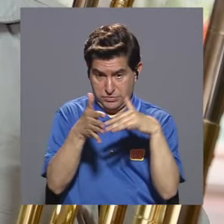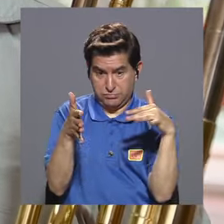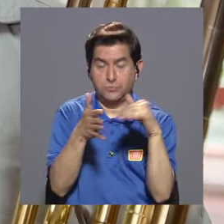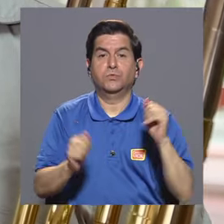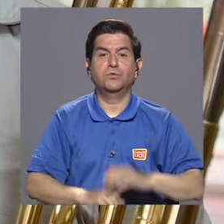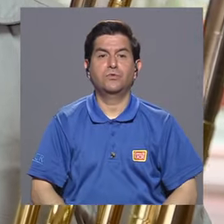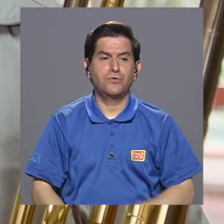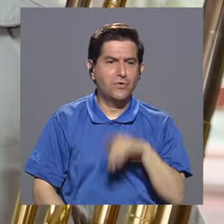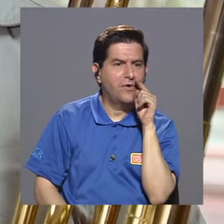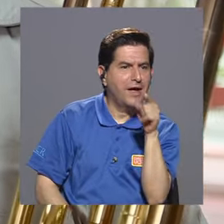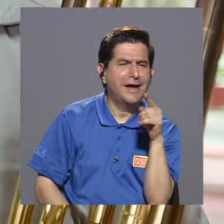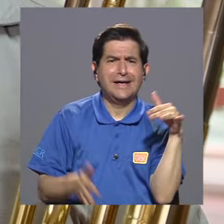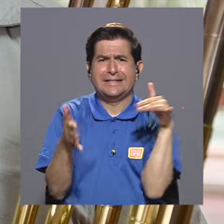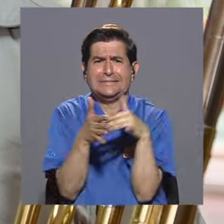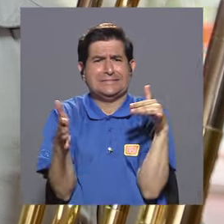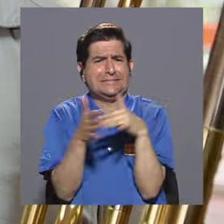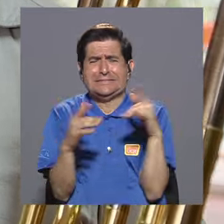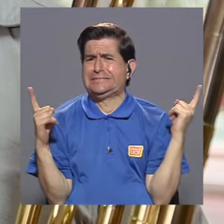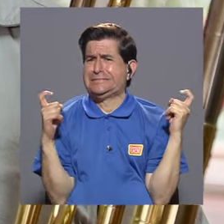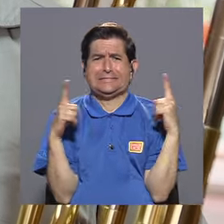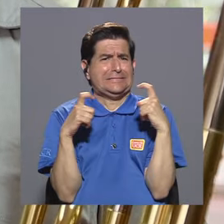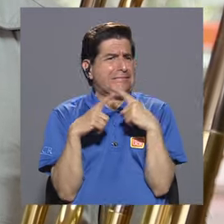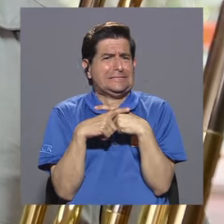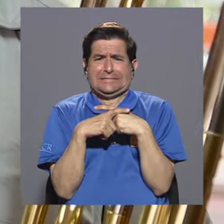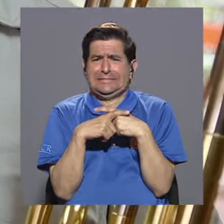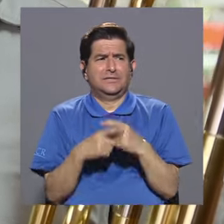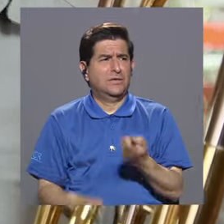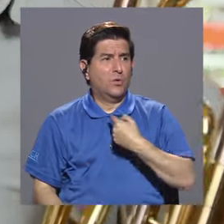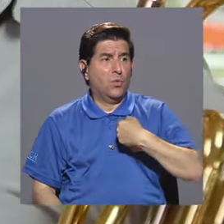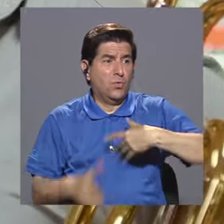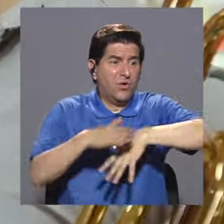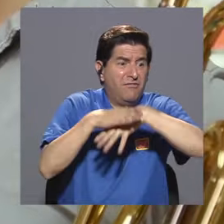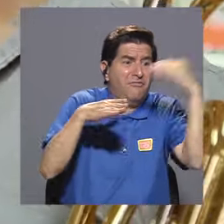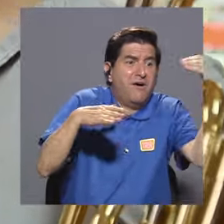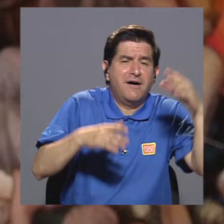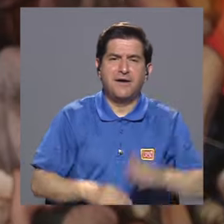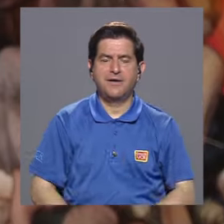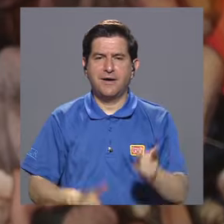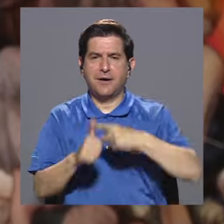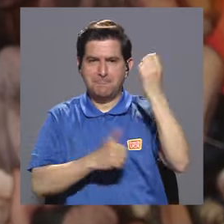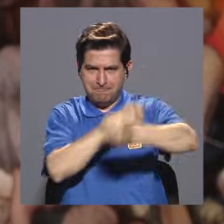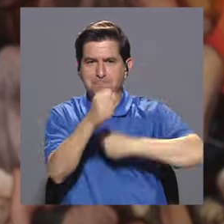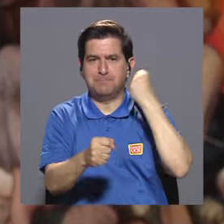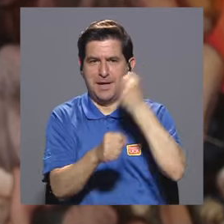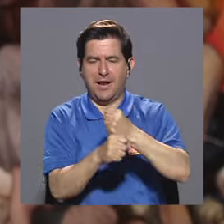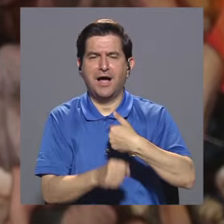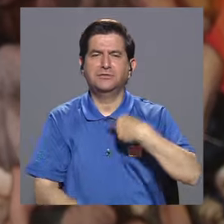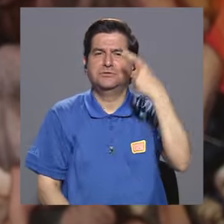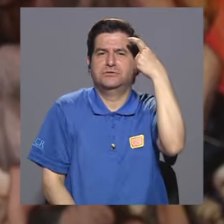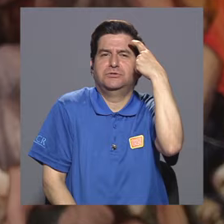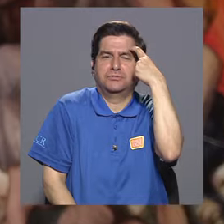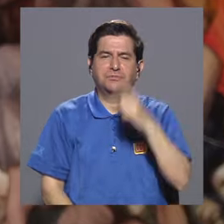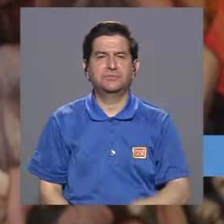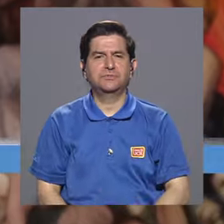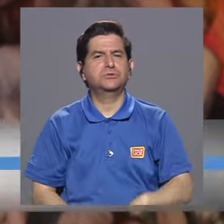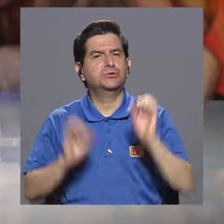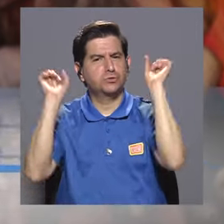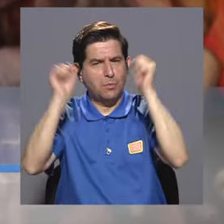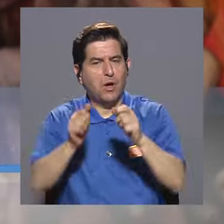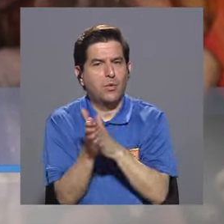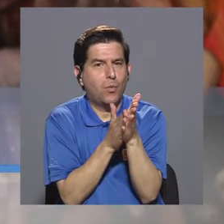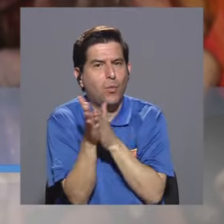Y ese estudio era muy complicado porque había que estudiar aquí afuera. Este es mi primer año, entonces yo pienso que